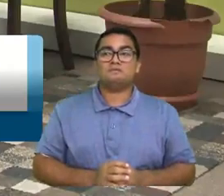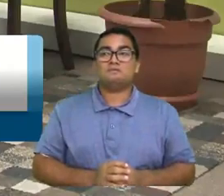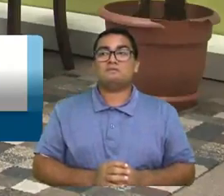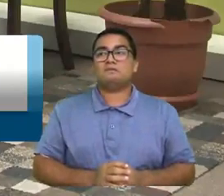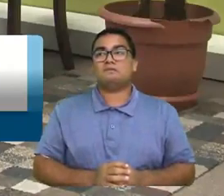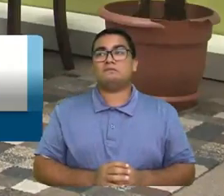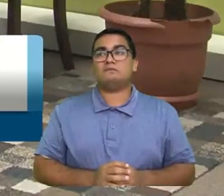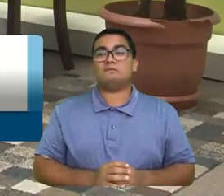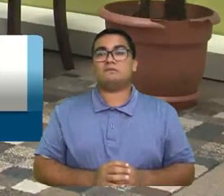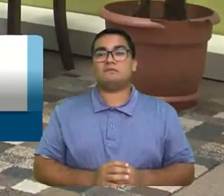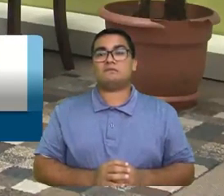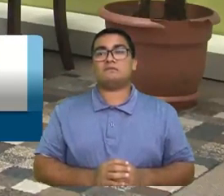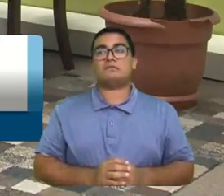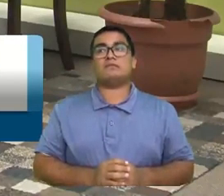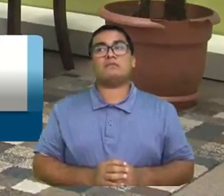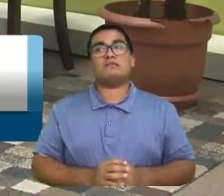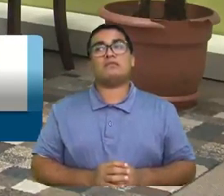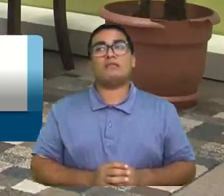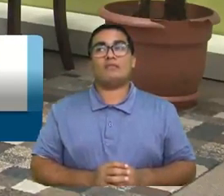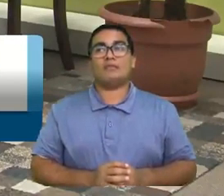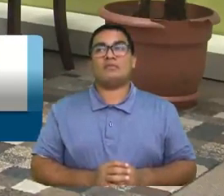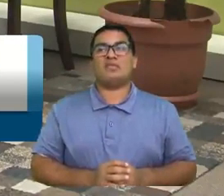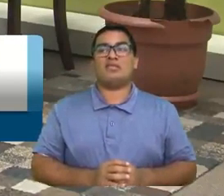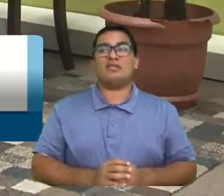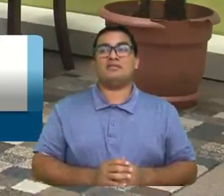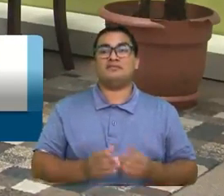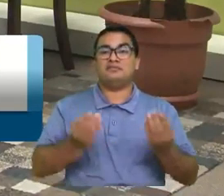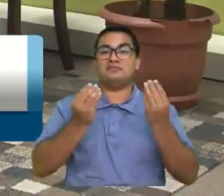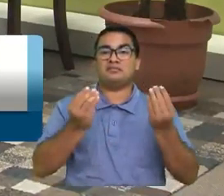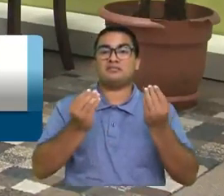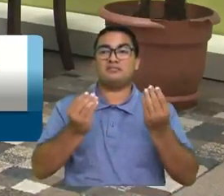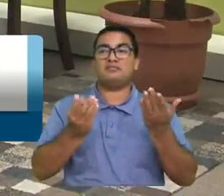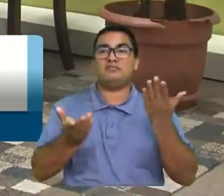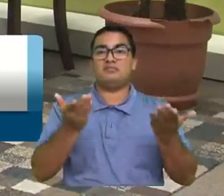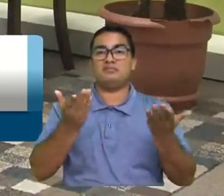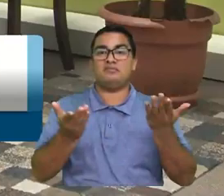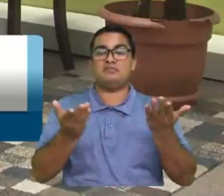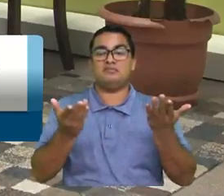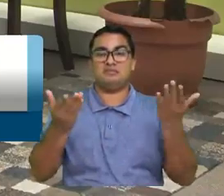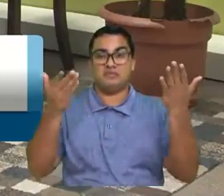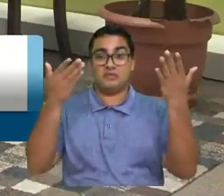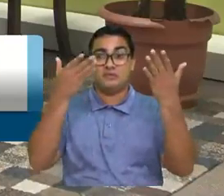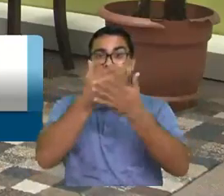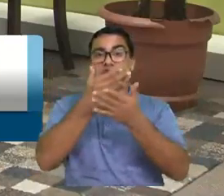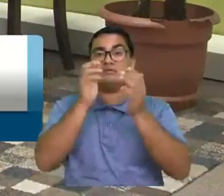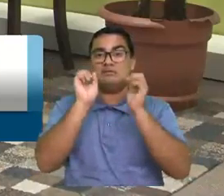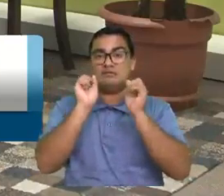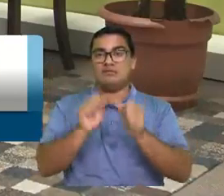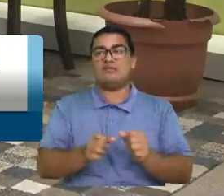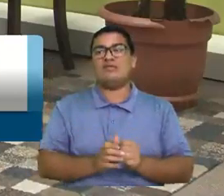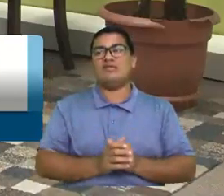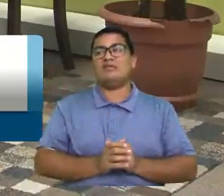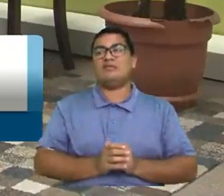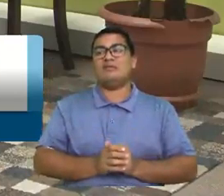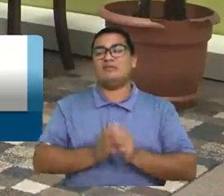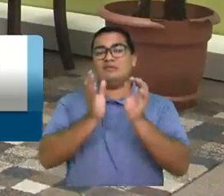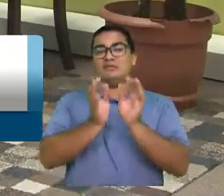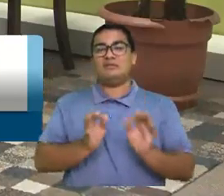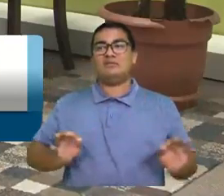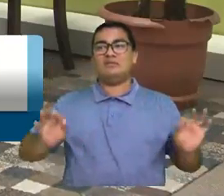bastante cercanos, sí, muchas veces los confundí. Uh-huh. Y principalmente